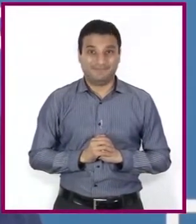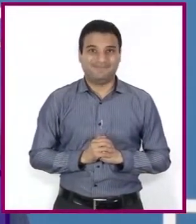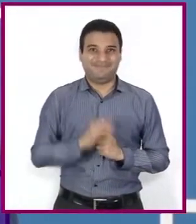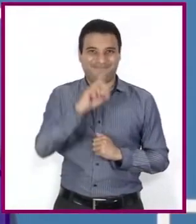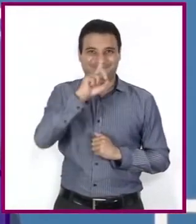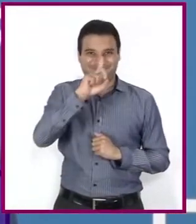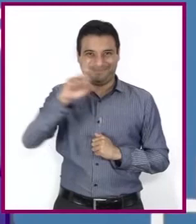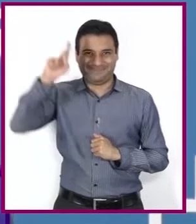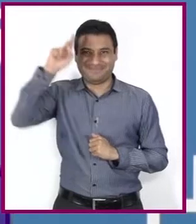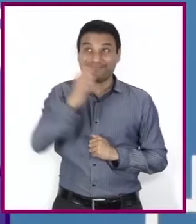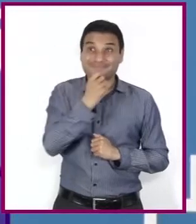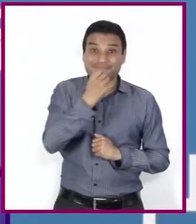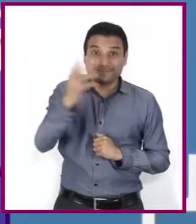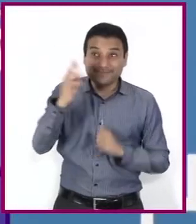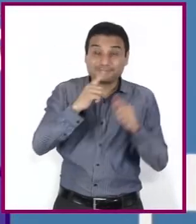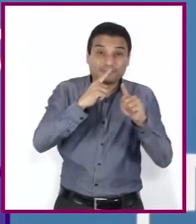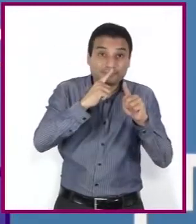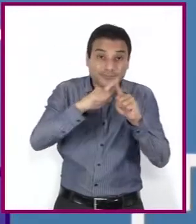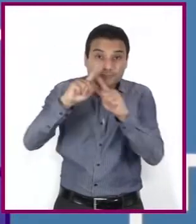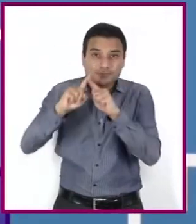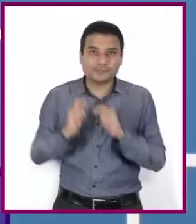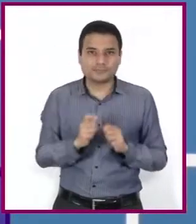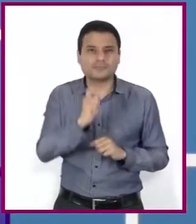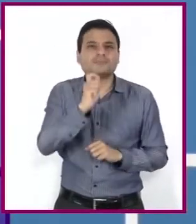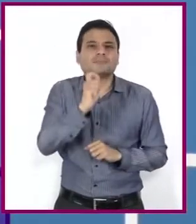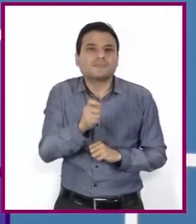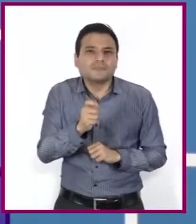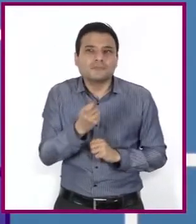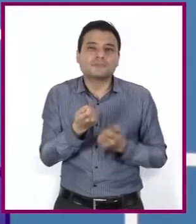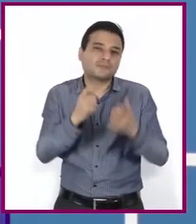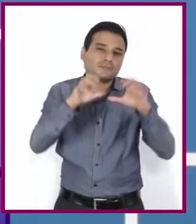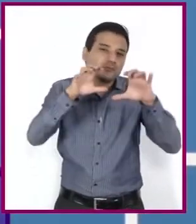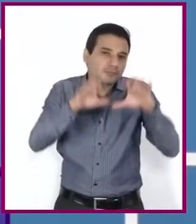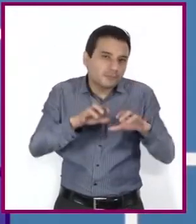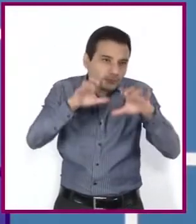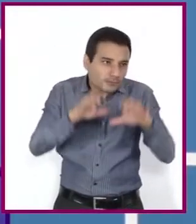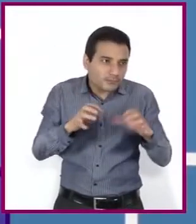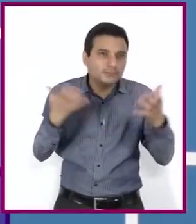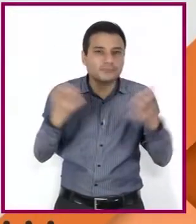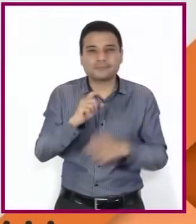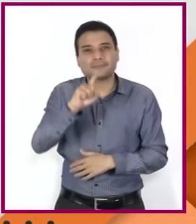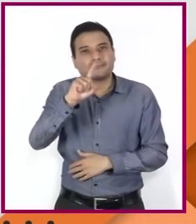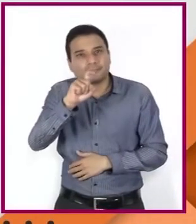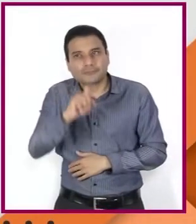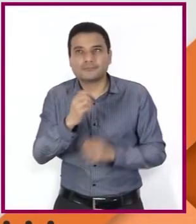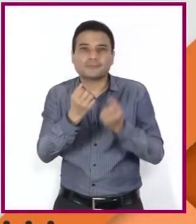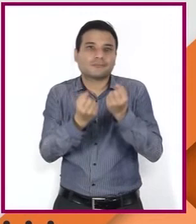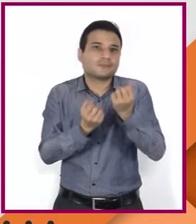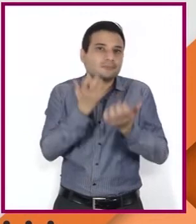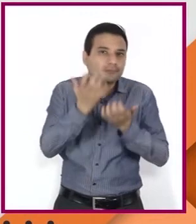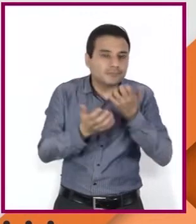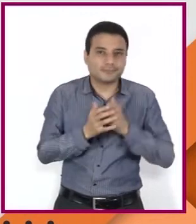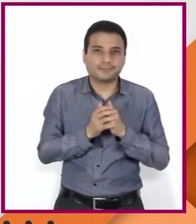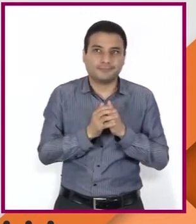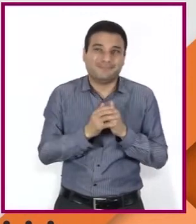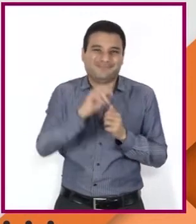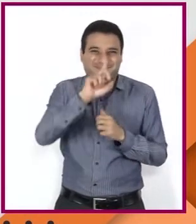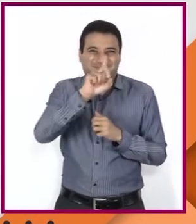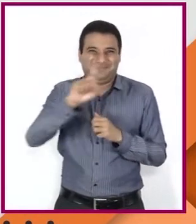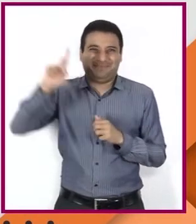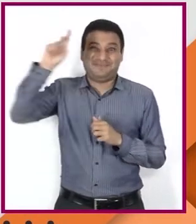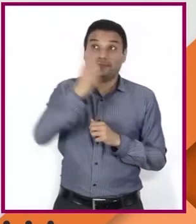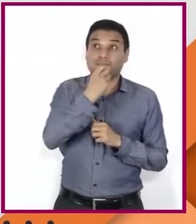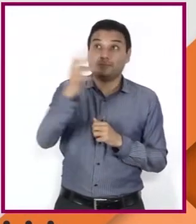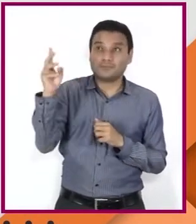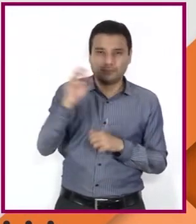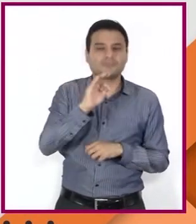ellos representaba uno de los distintos fenómenos de la naturaleza o de la vida de los hombres. Para ellos, estos dioses tenían el poder